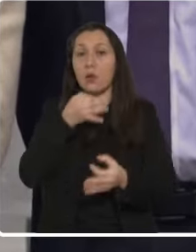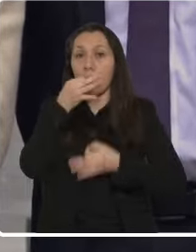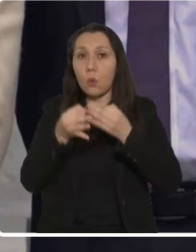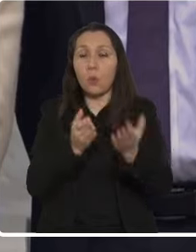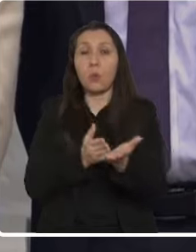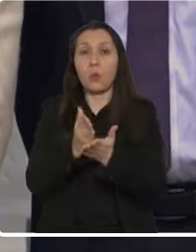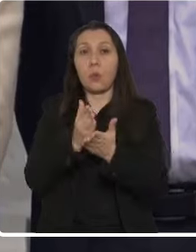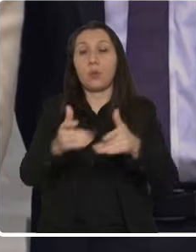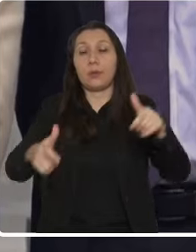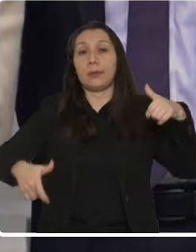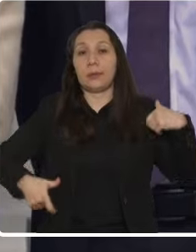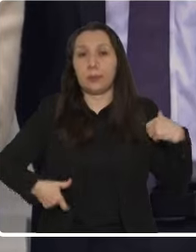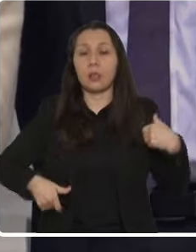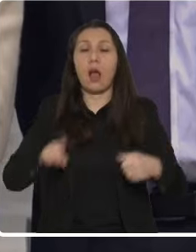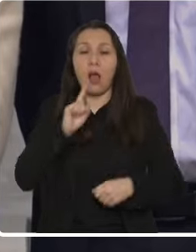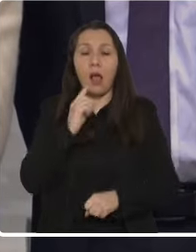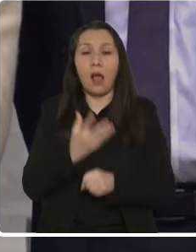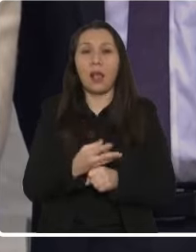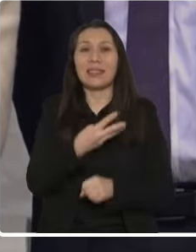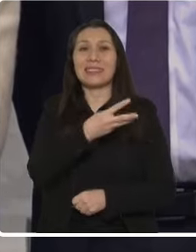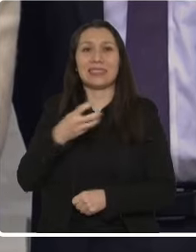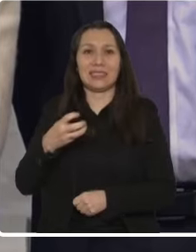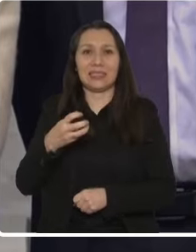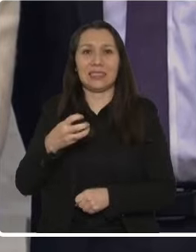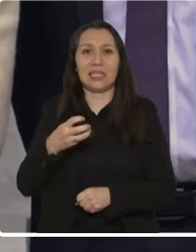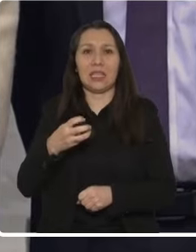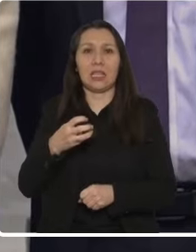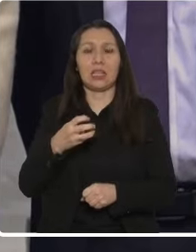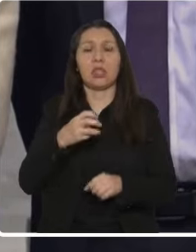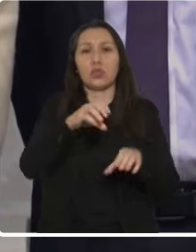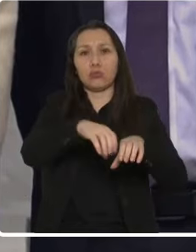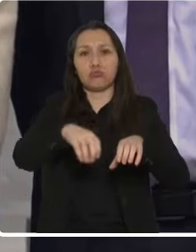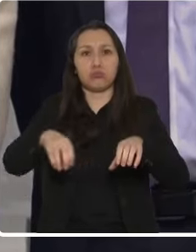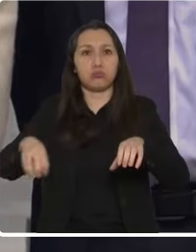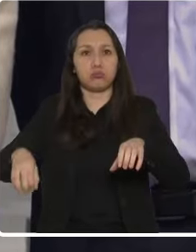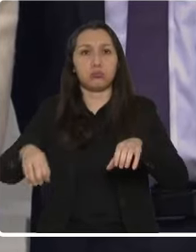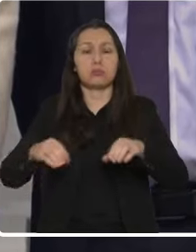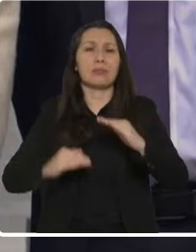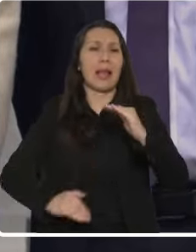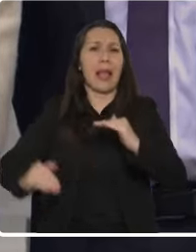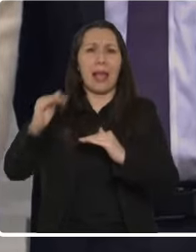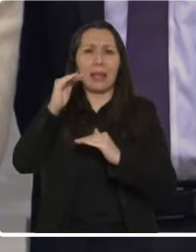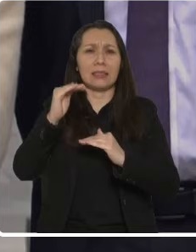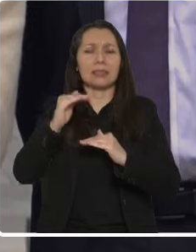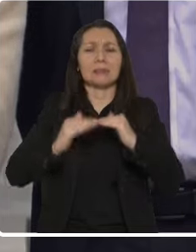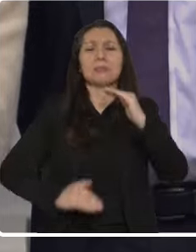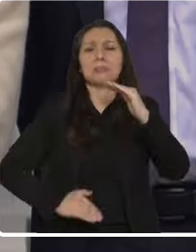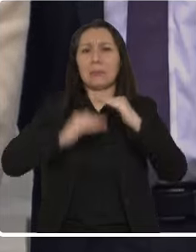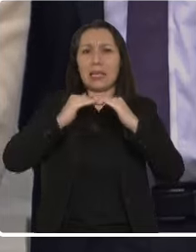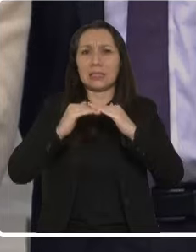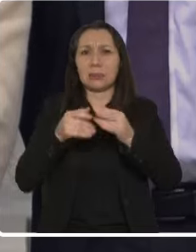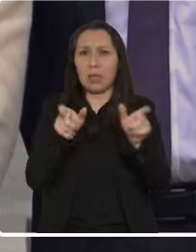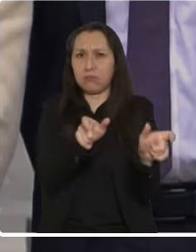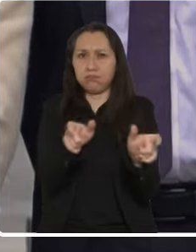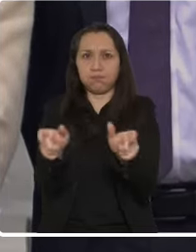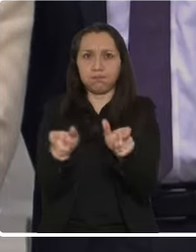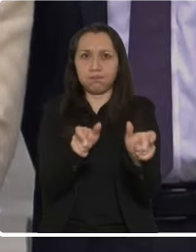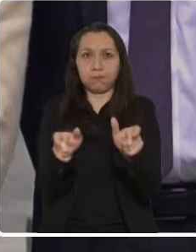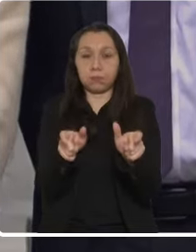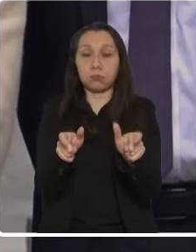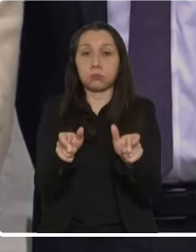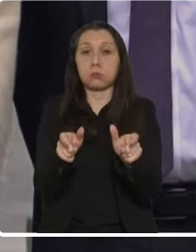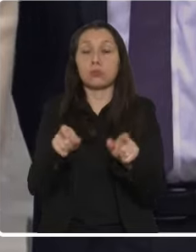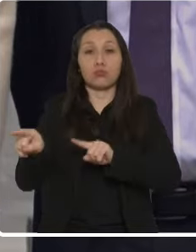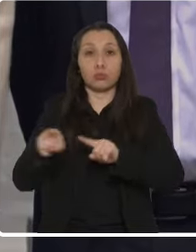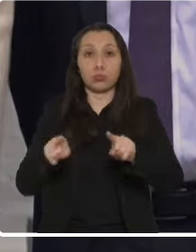cuando comenzamos el gobierno teníamos 300 plazas de alta seguridad y máxima seguridad. En lo que